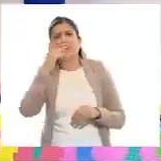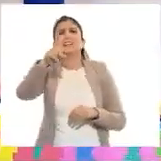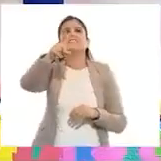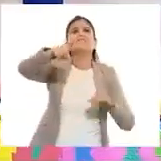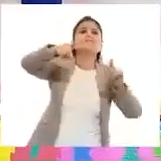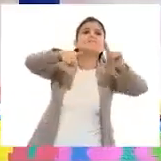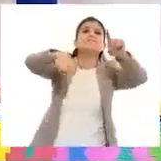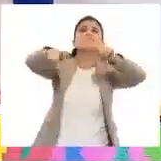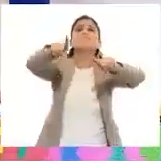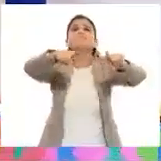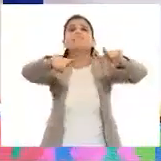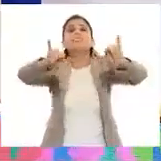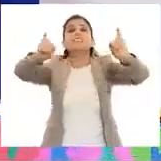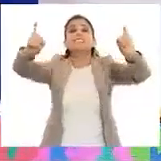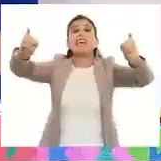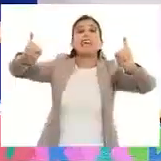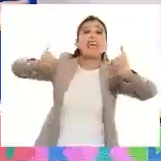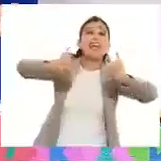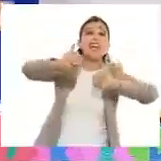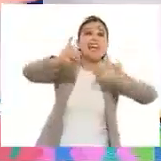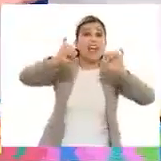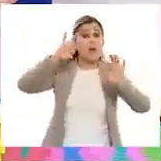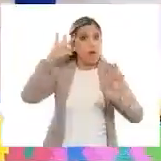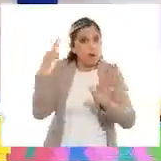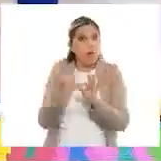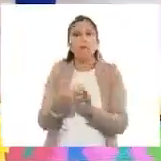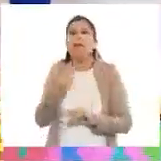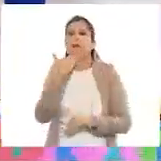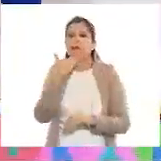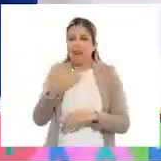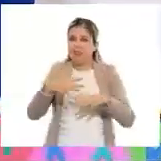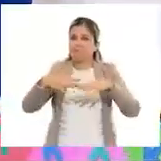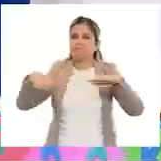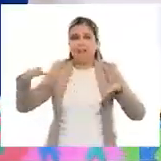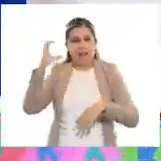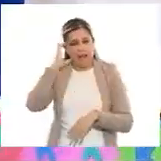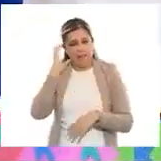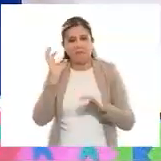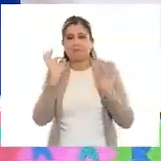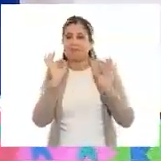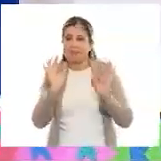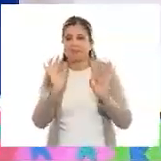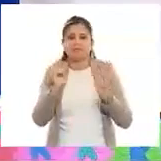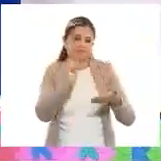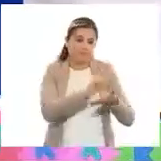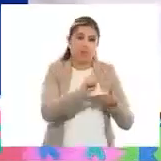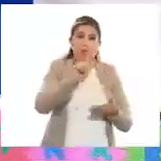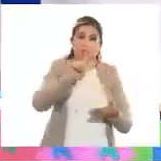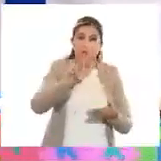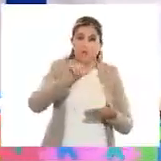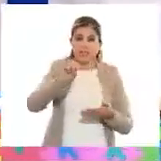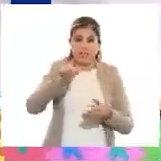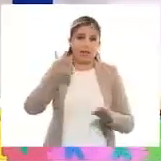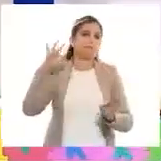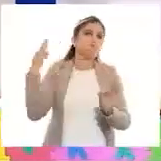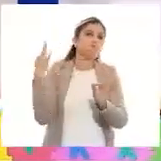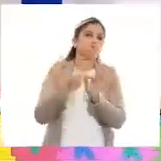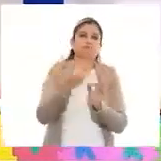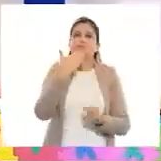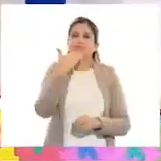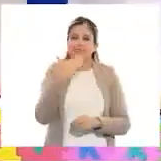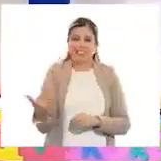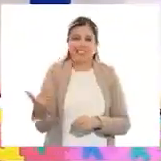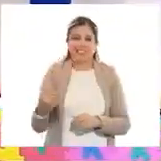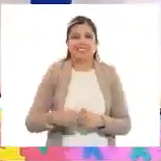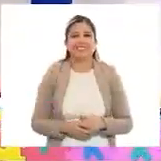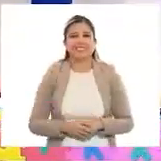dicen que... ¡Sí! ¿Sí? ¿Que sí? Sí. ¡Que sí! Muy bien. Entonces vamos a anotar, ¿Luisa? Luisa sí. Sí está cumpliendo,